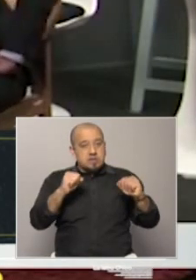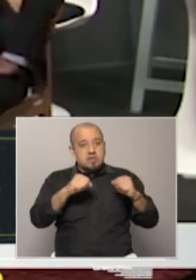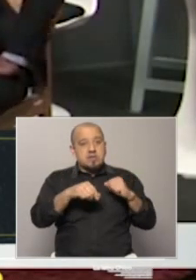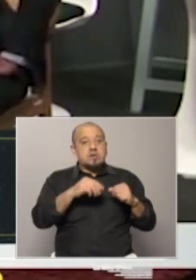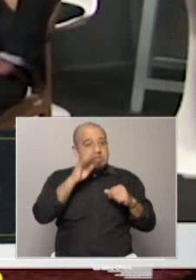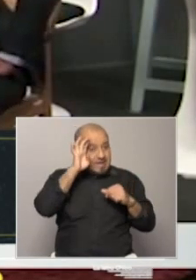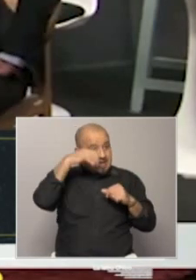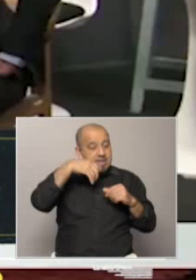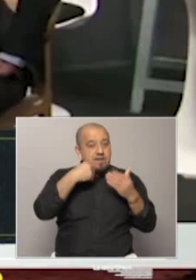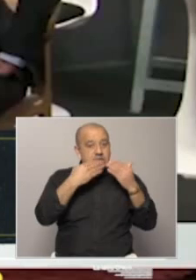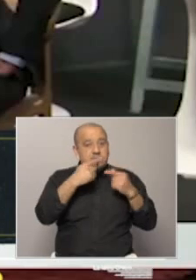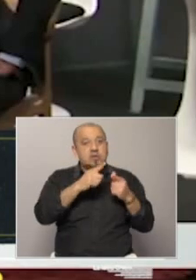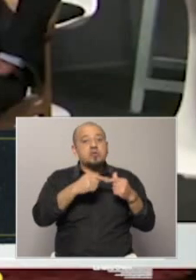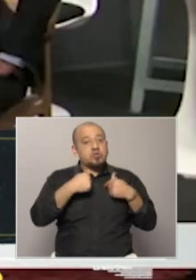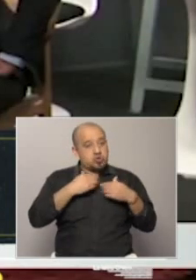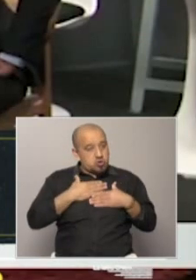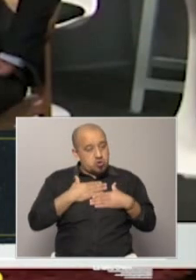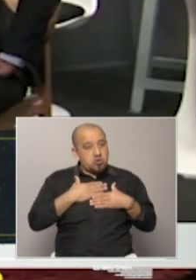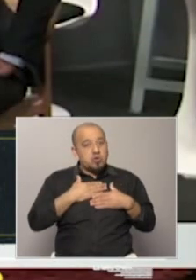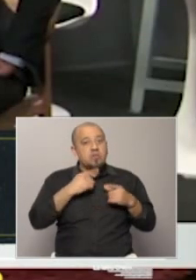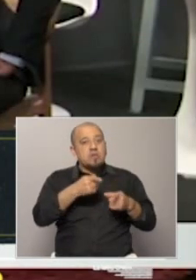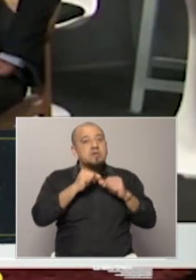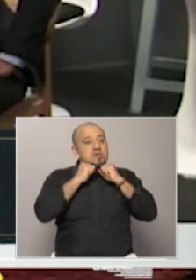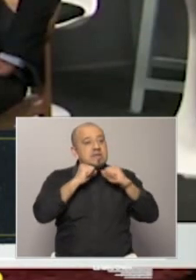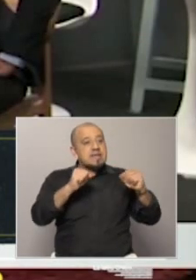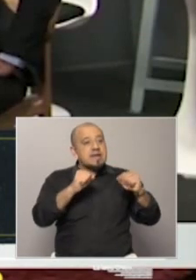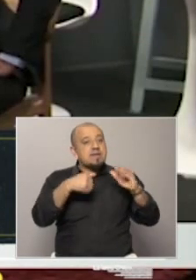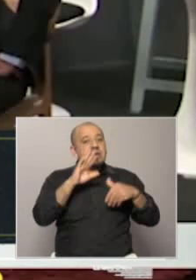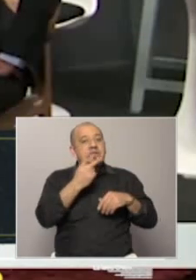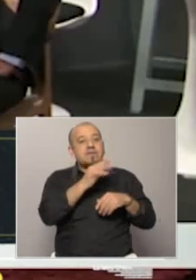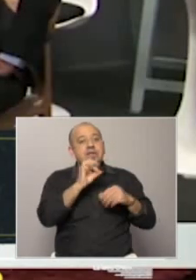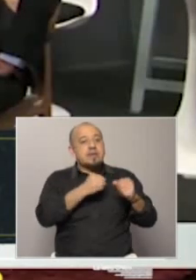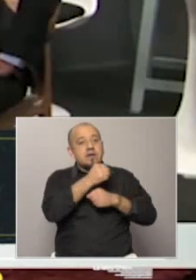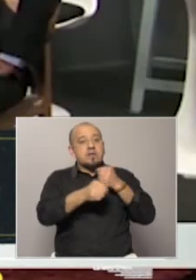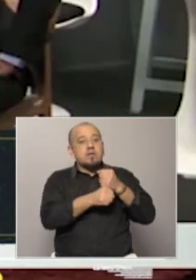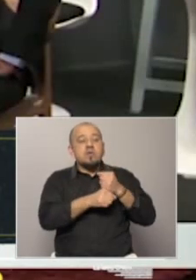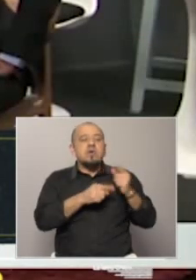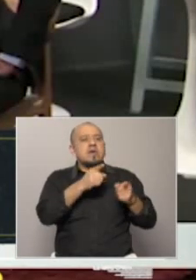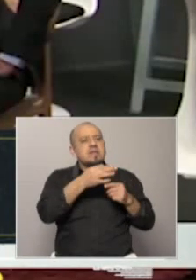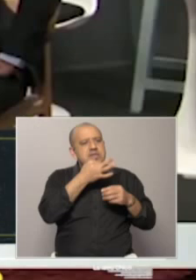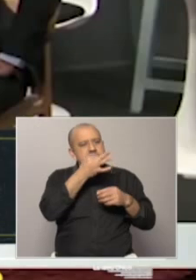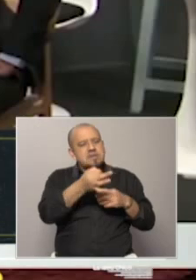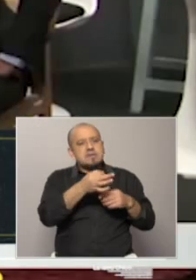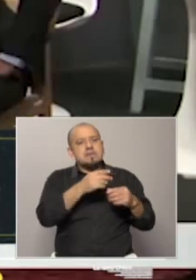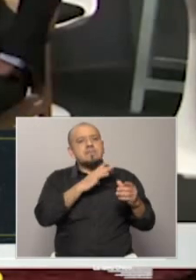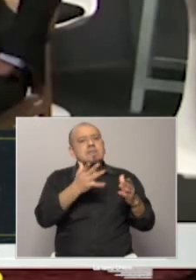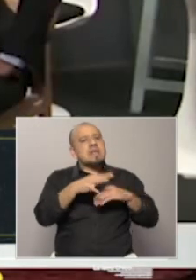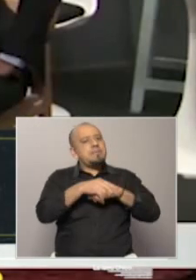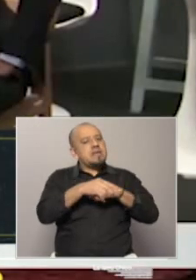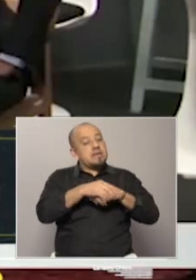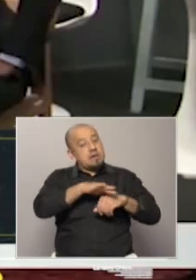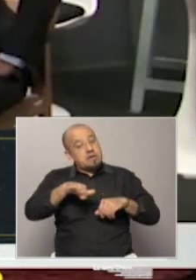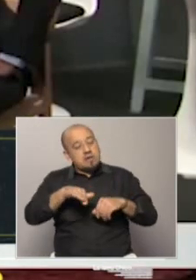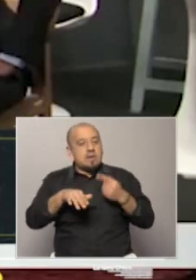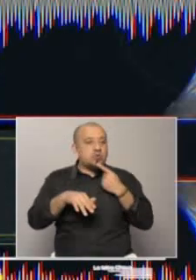doctor Julio María Sanguinetti, porque yo fui su secretaria más de 20 años. Él siempre dice que la amistad va por un carril y